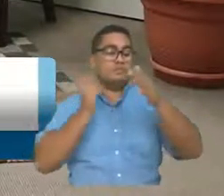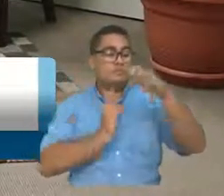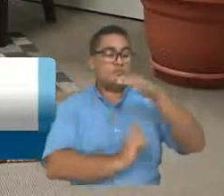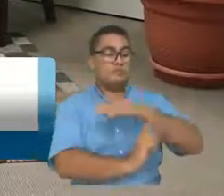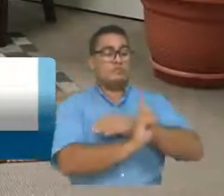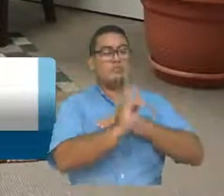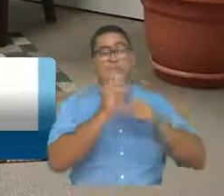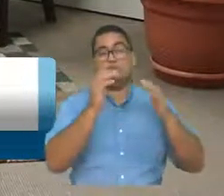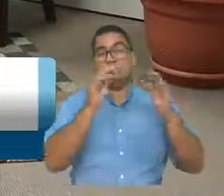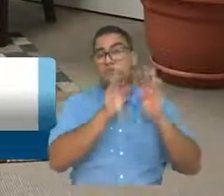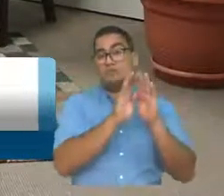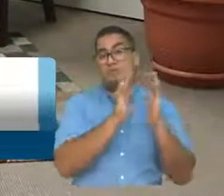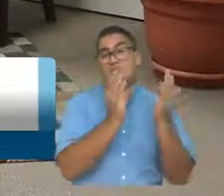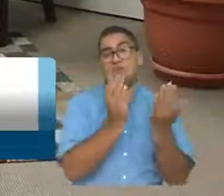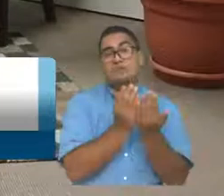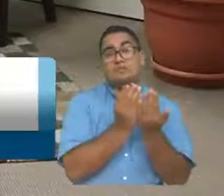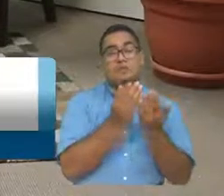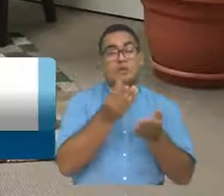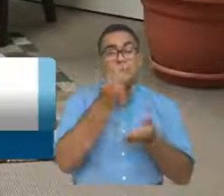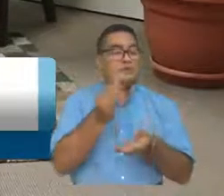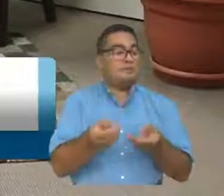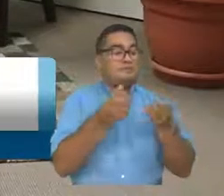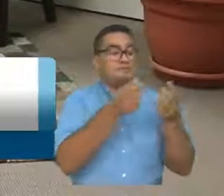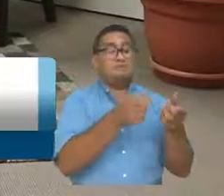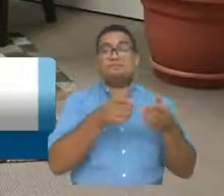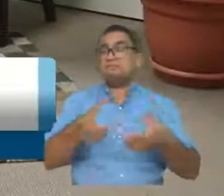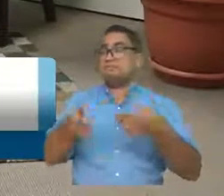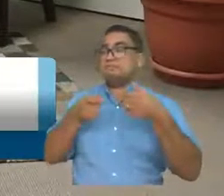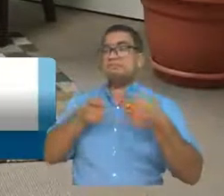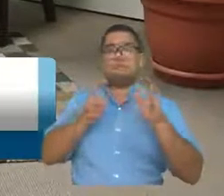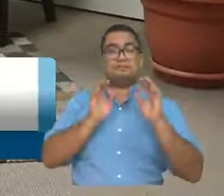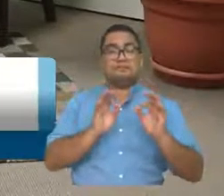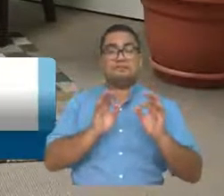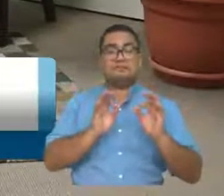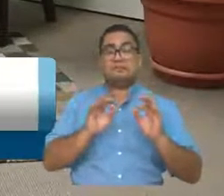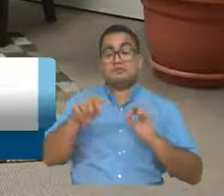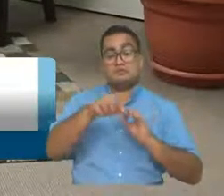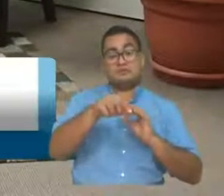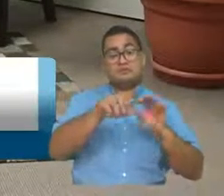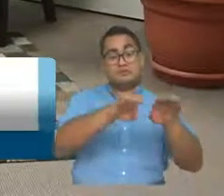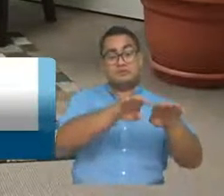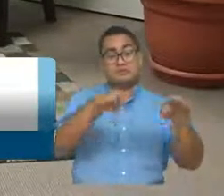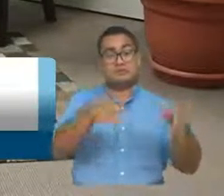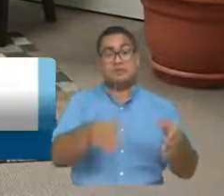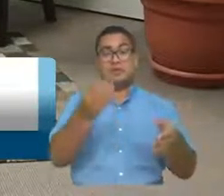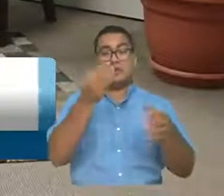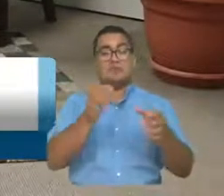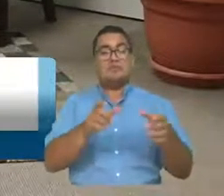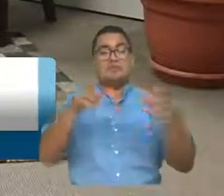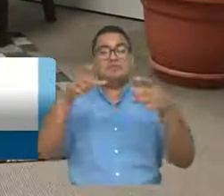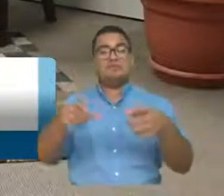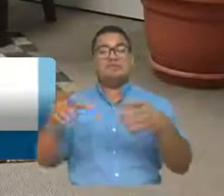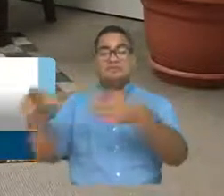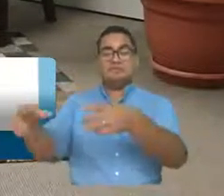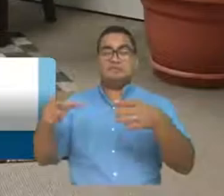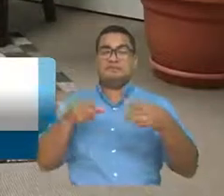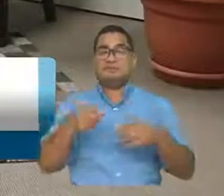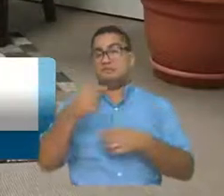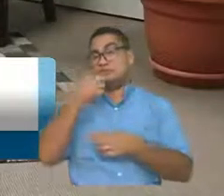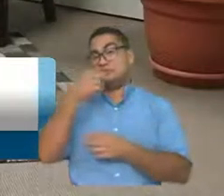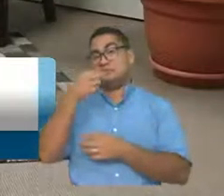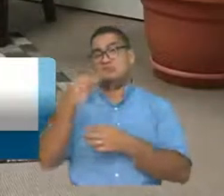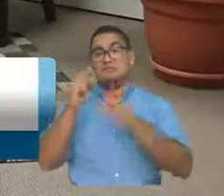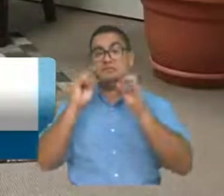la persona que va a ayudarme, pues si necesito ayuda, también tiene que entrar con un cubreboca. La ropa con la que va a